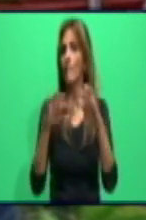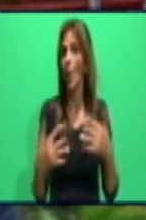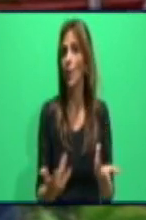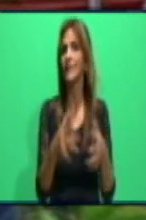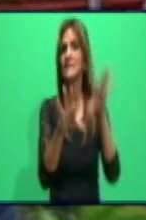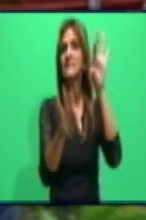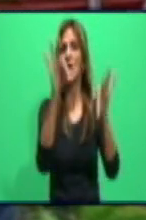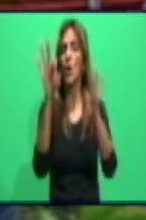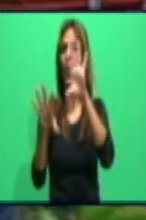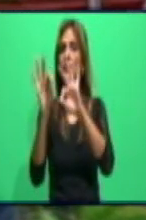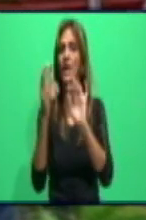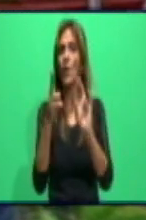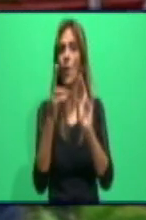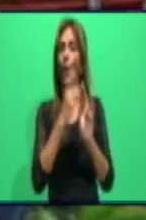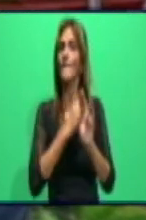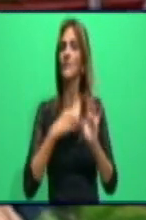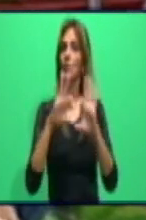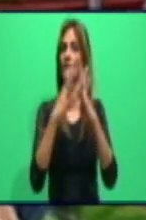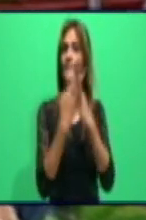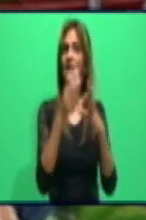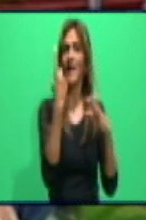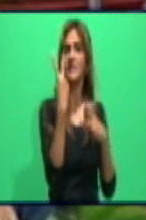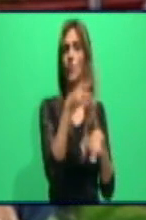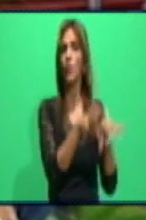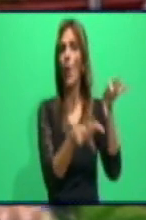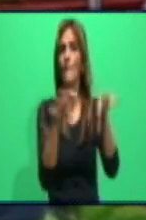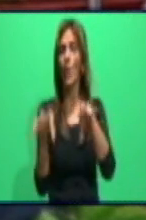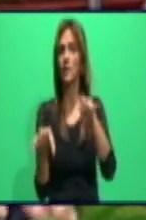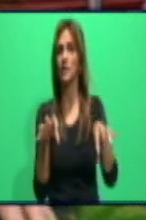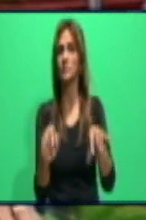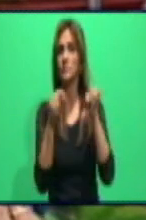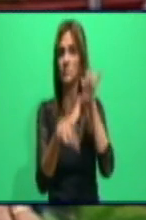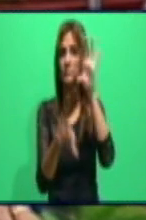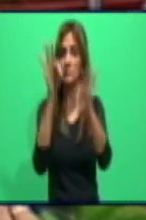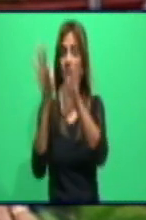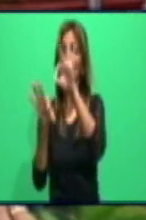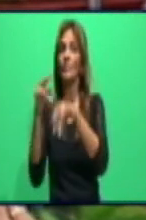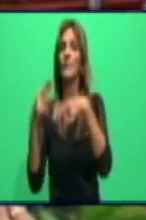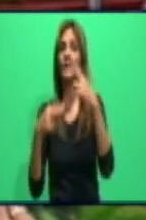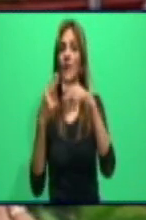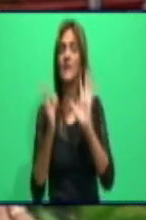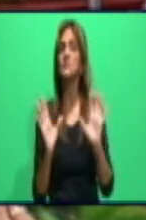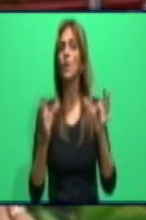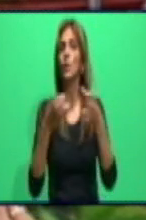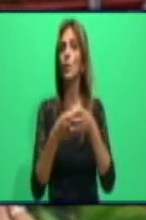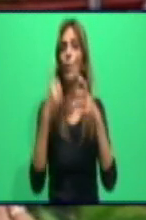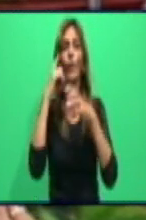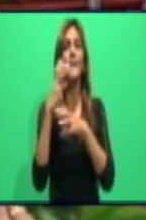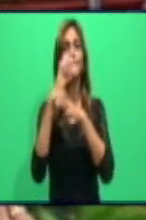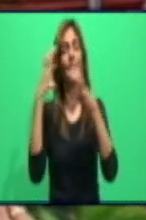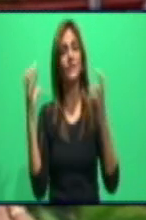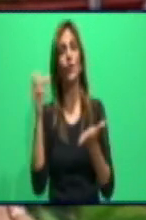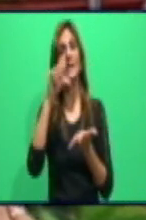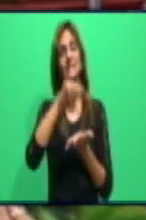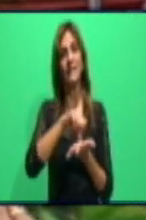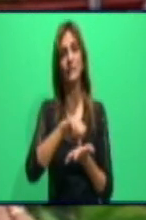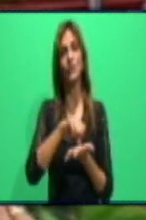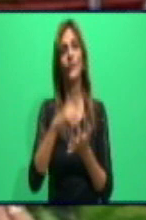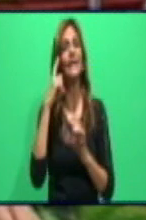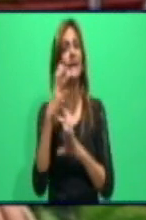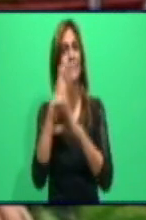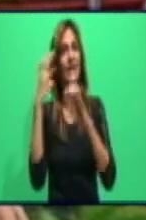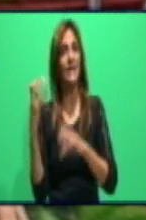consultorios de esas áreas de salud esa selección la hizo el grupo de expertos del centro de ingeniería genética y biotecnología